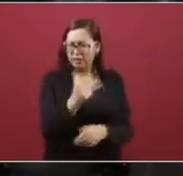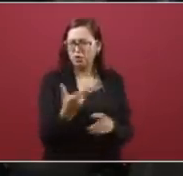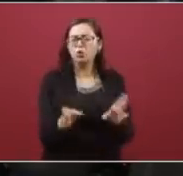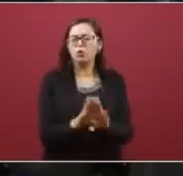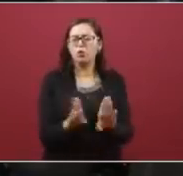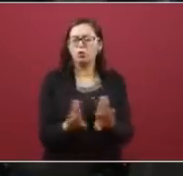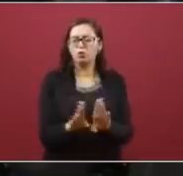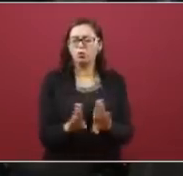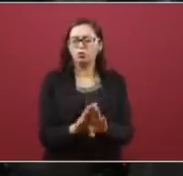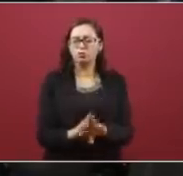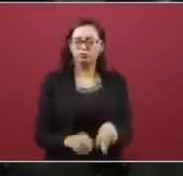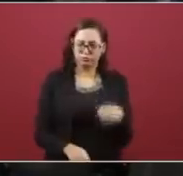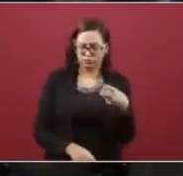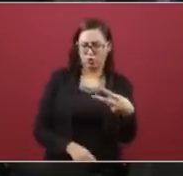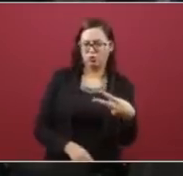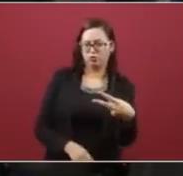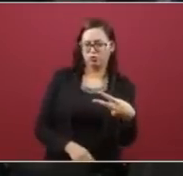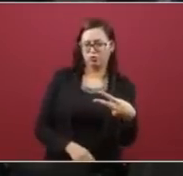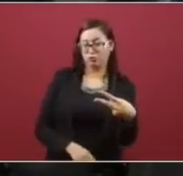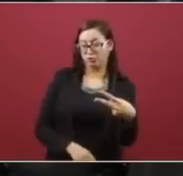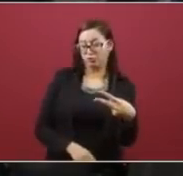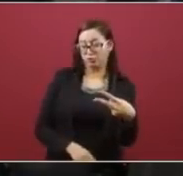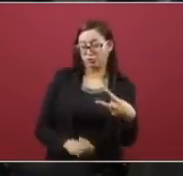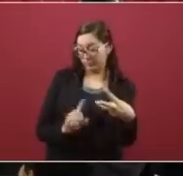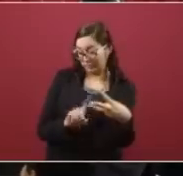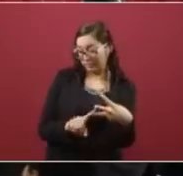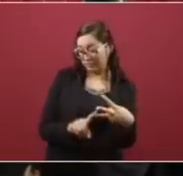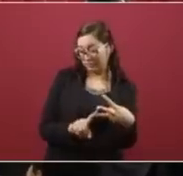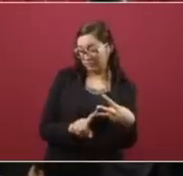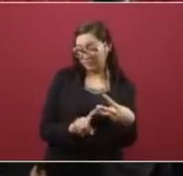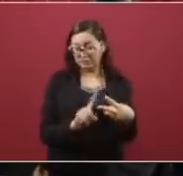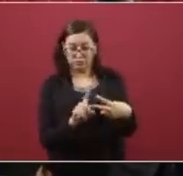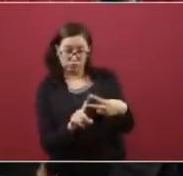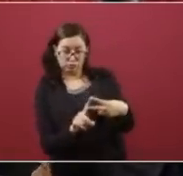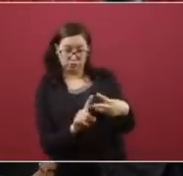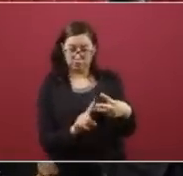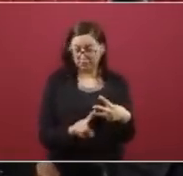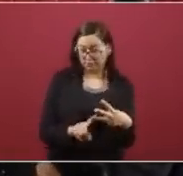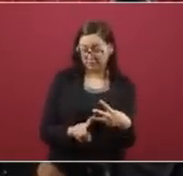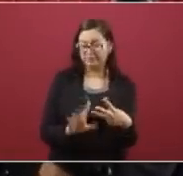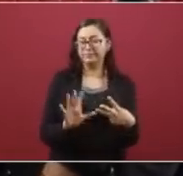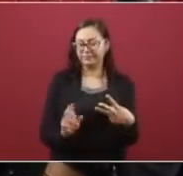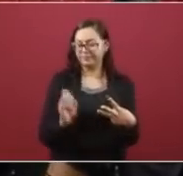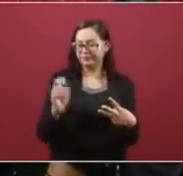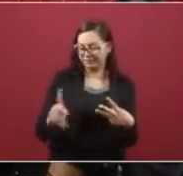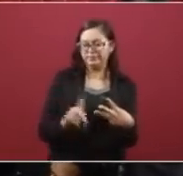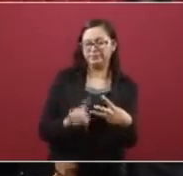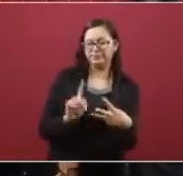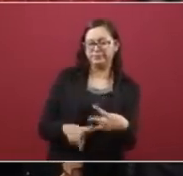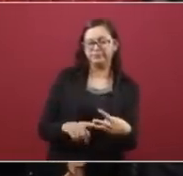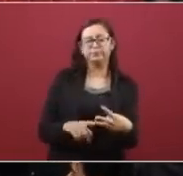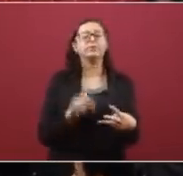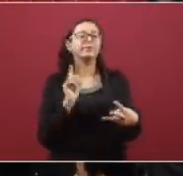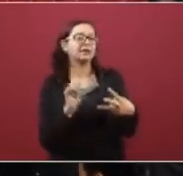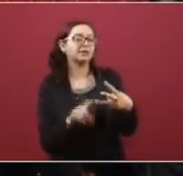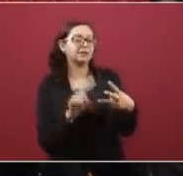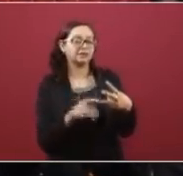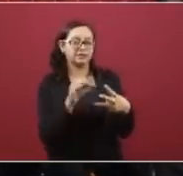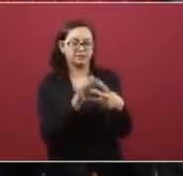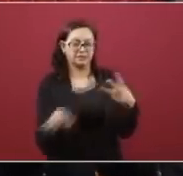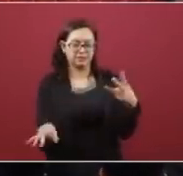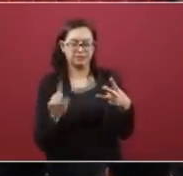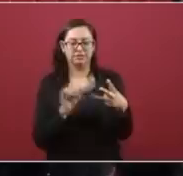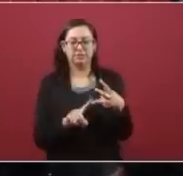Ya hasta ahí, ¿no? Dos. Tres. Ándele, tres. Y la última, presidente. Eh, dos